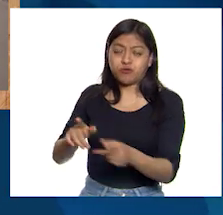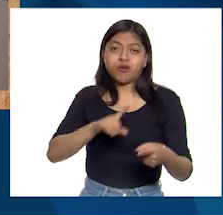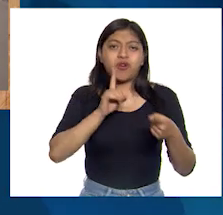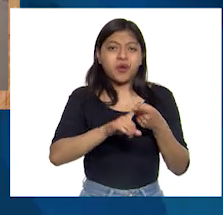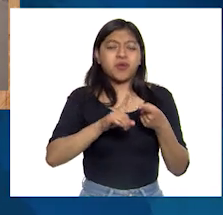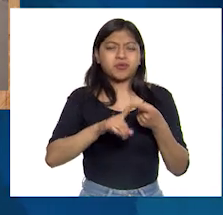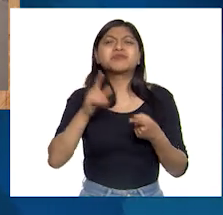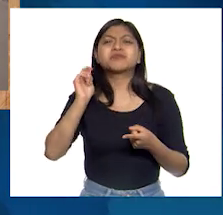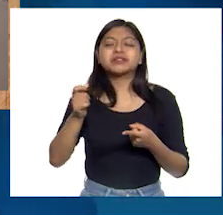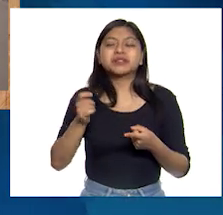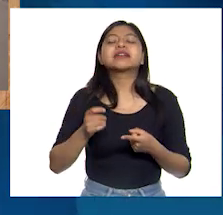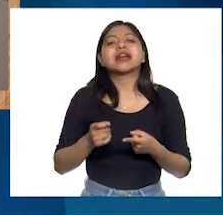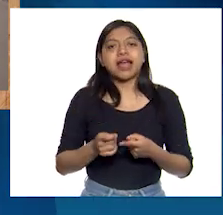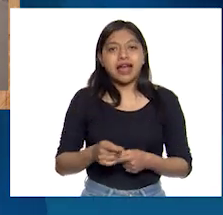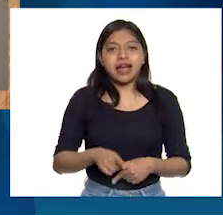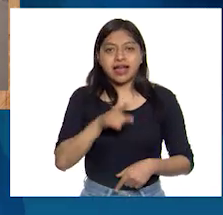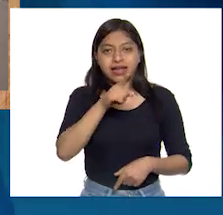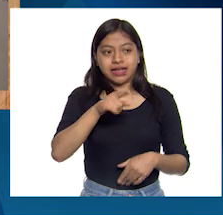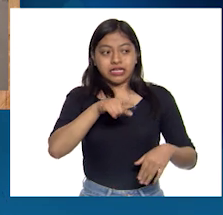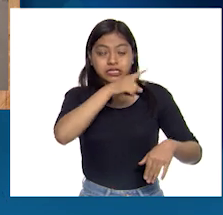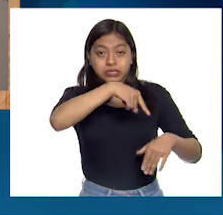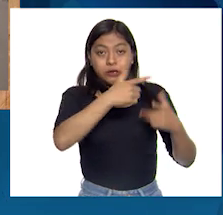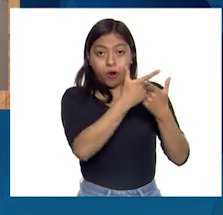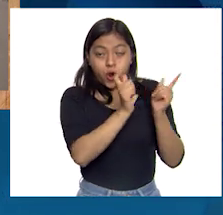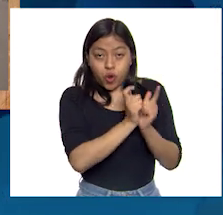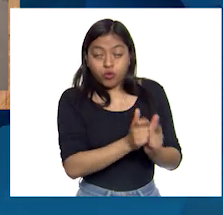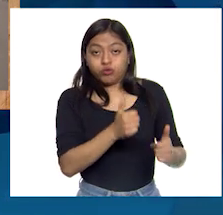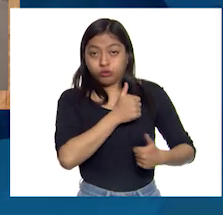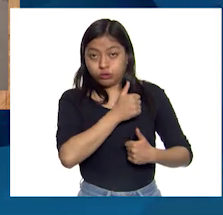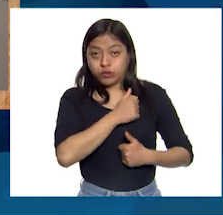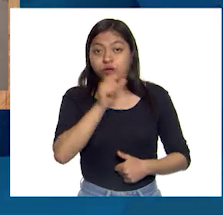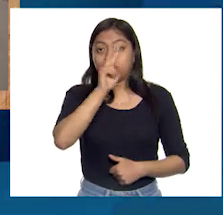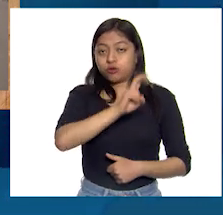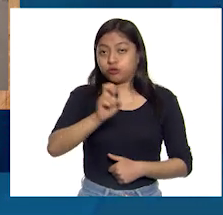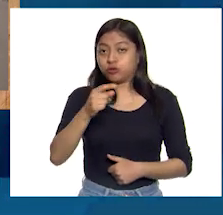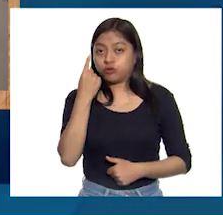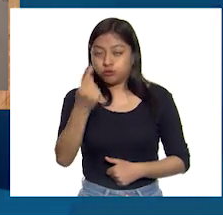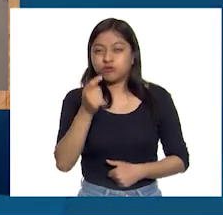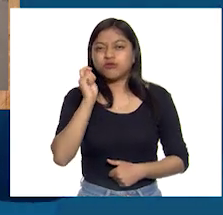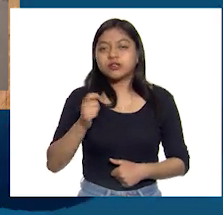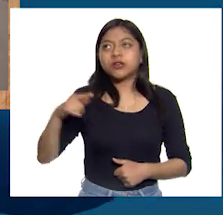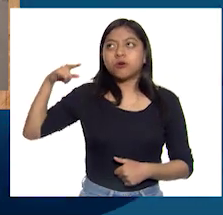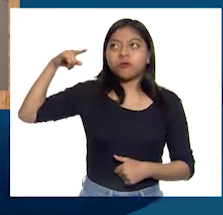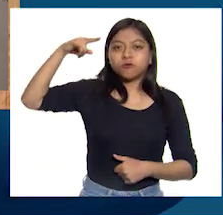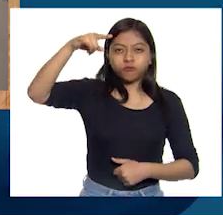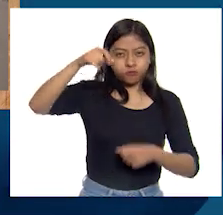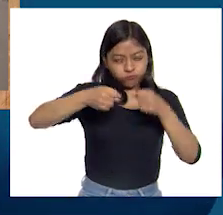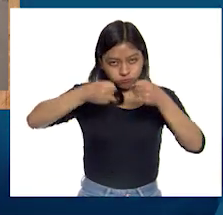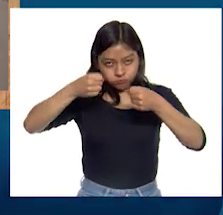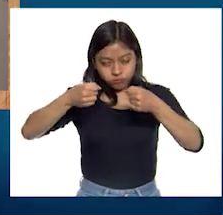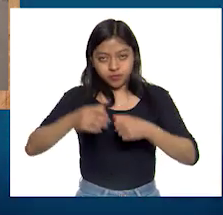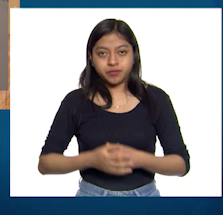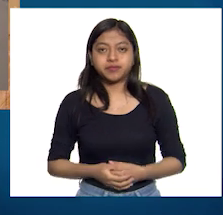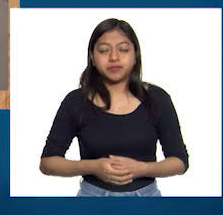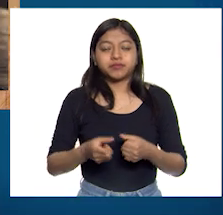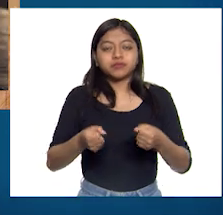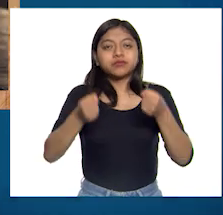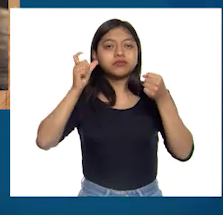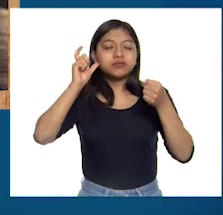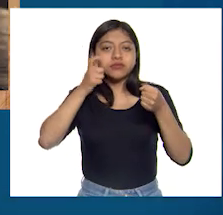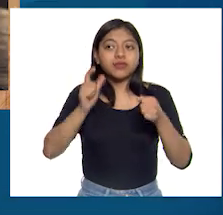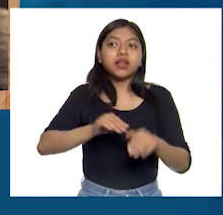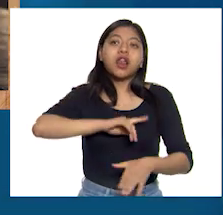el caso más conocido es el del famoso Escuadrón 201, un grupo de pilotos mexicanos que se fueron